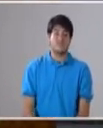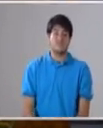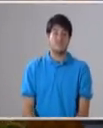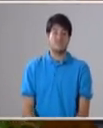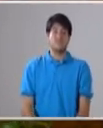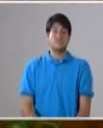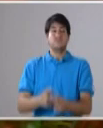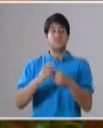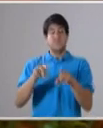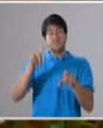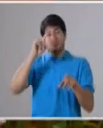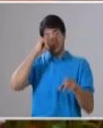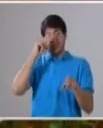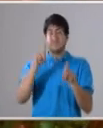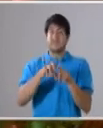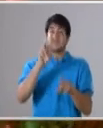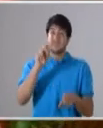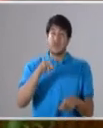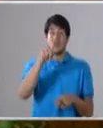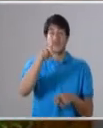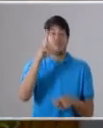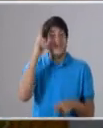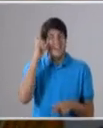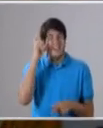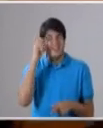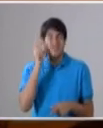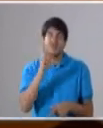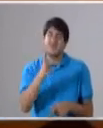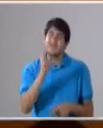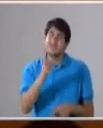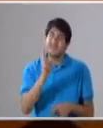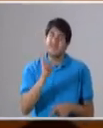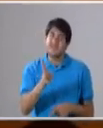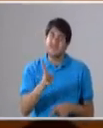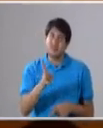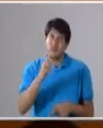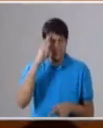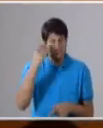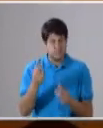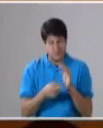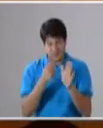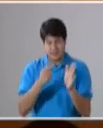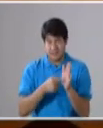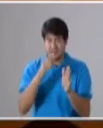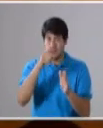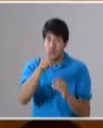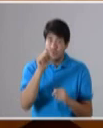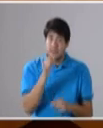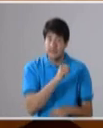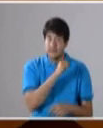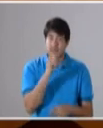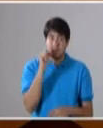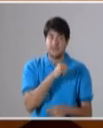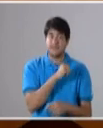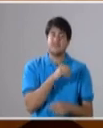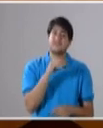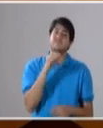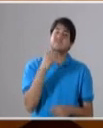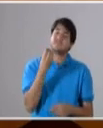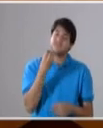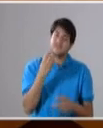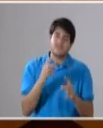Pero también se tiene que escuchar usted mismo, porque no canta a veces. ¿Qué habrá